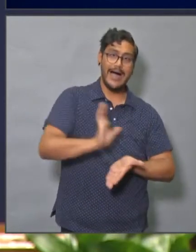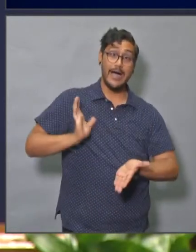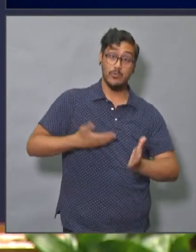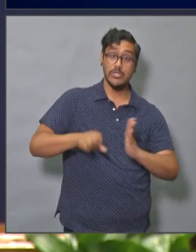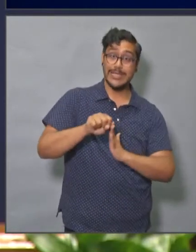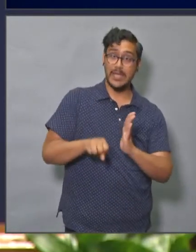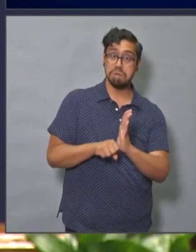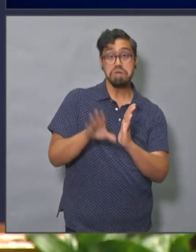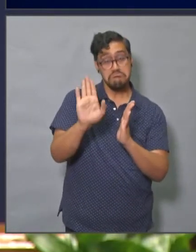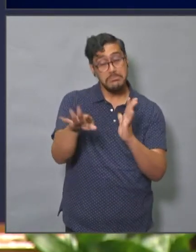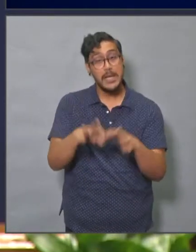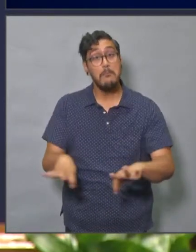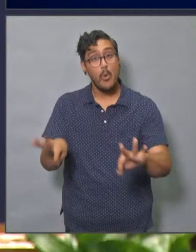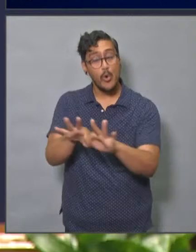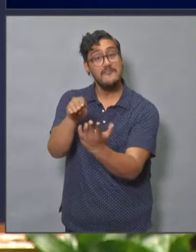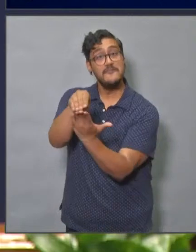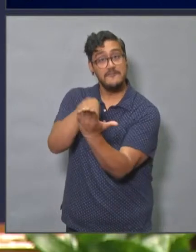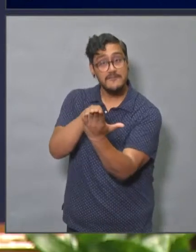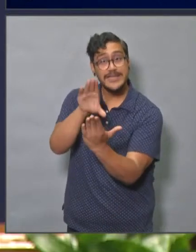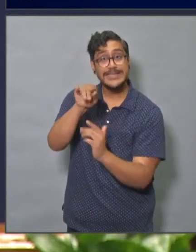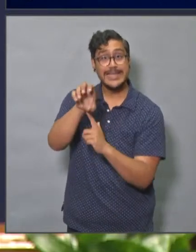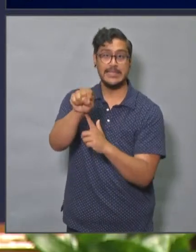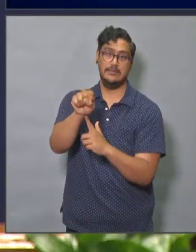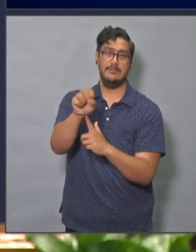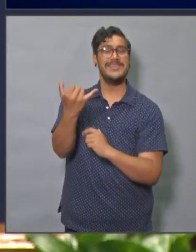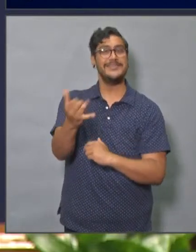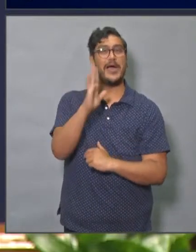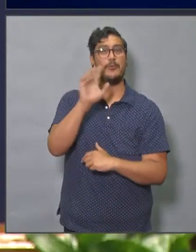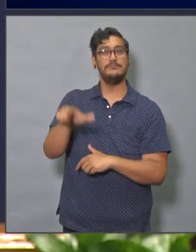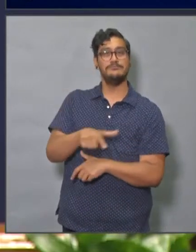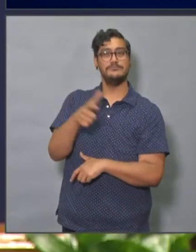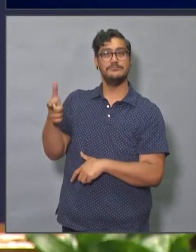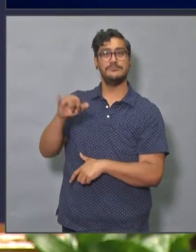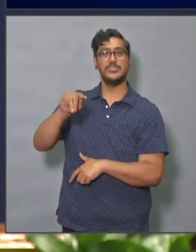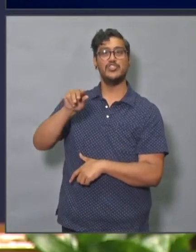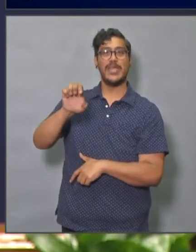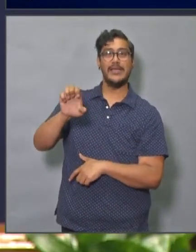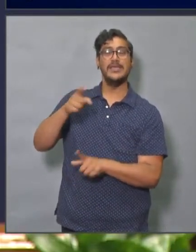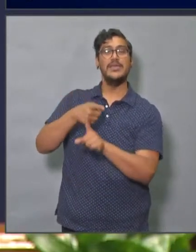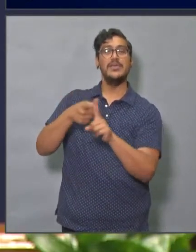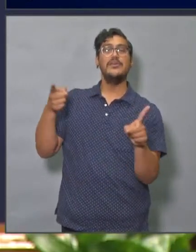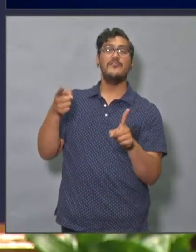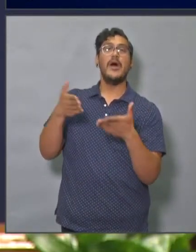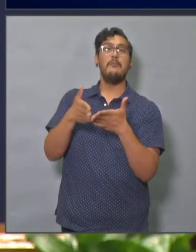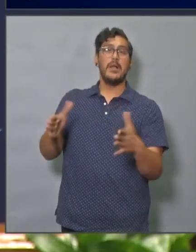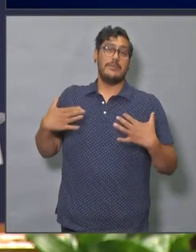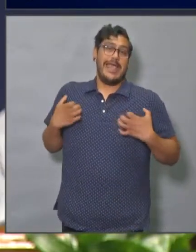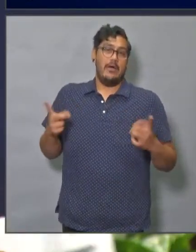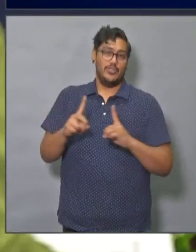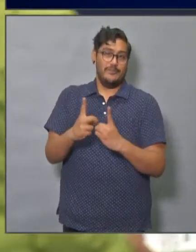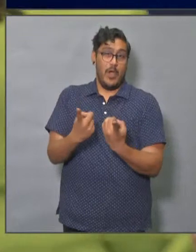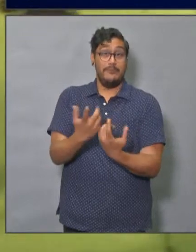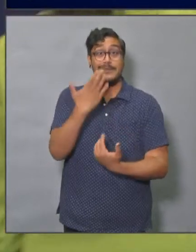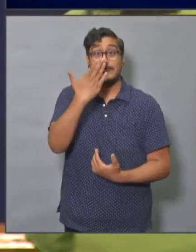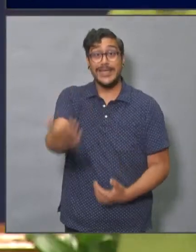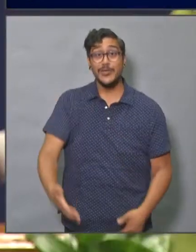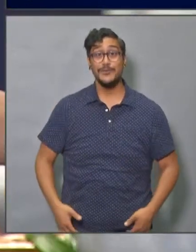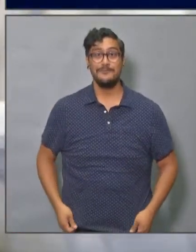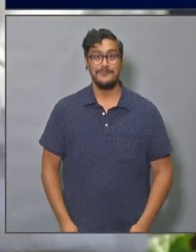conclusión, quiero presentar Jacqueline Valencia del Departamento de Salud Pública. Gracias.